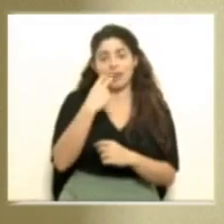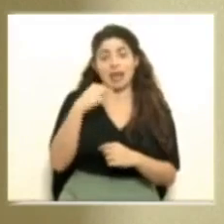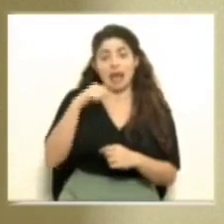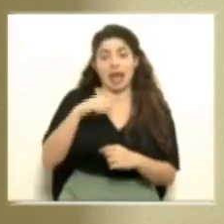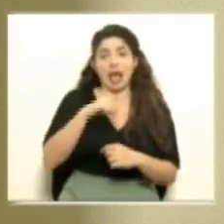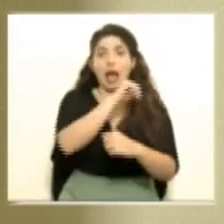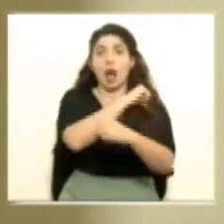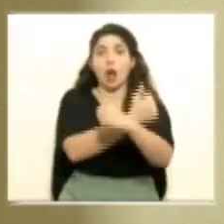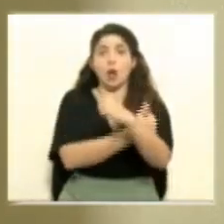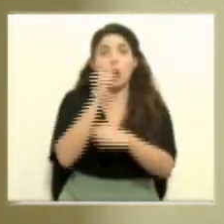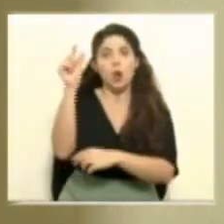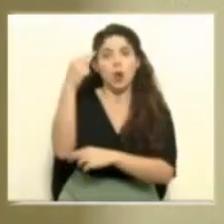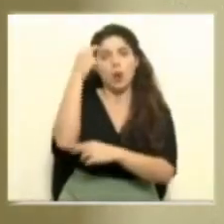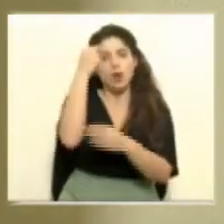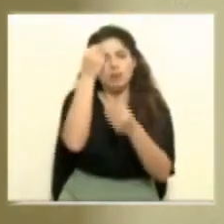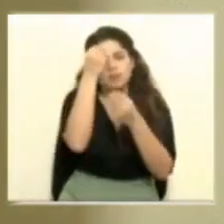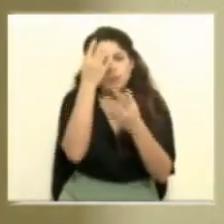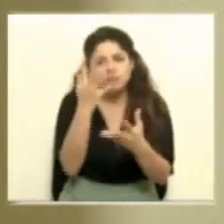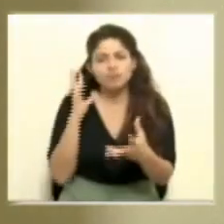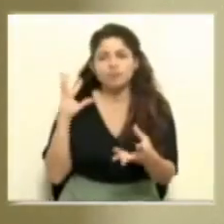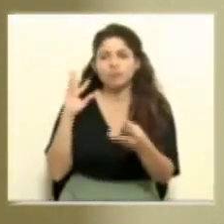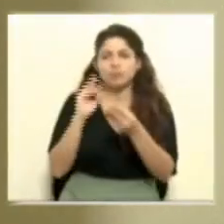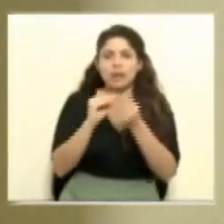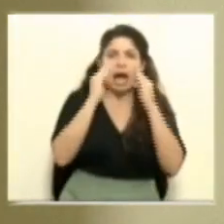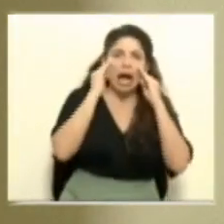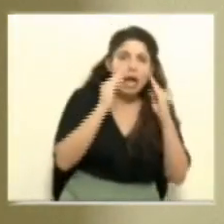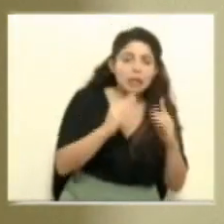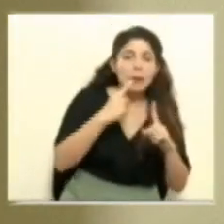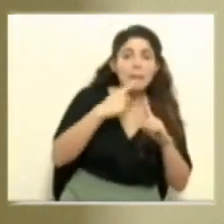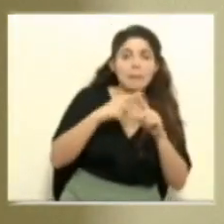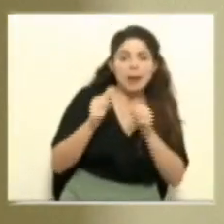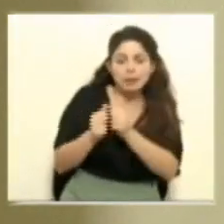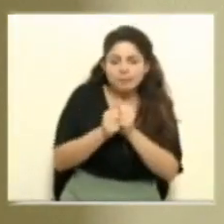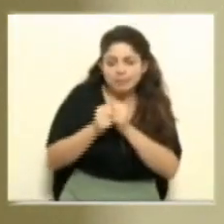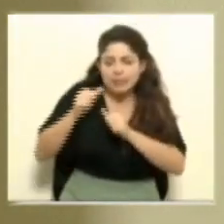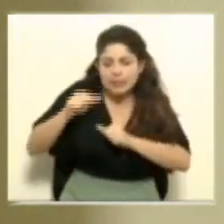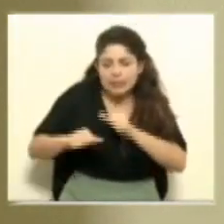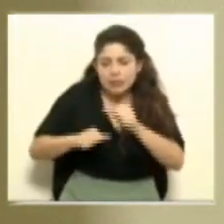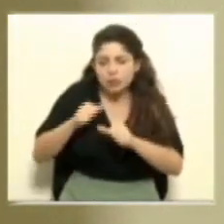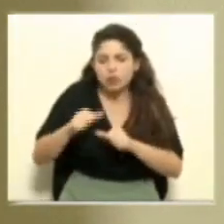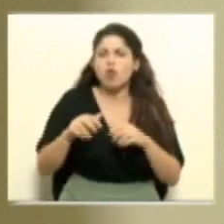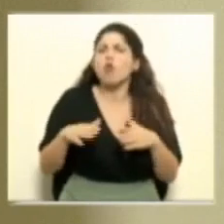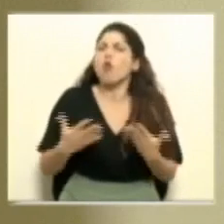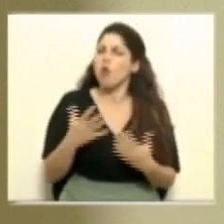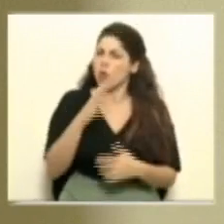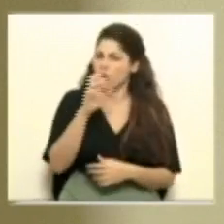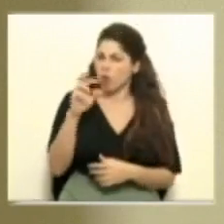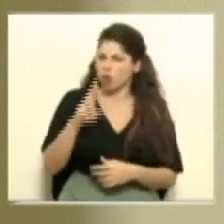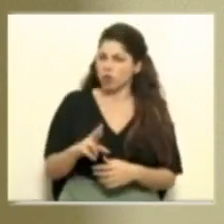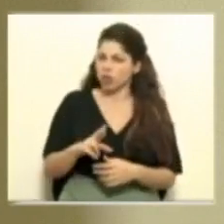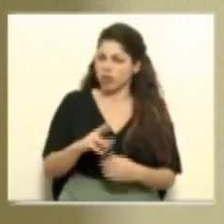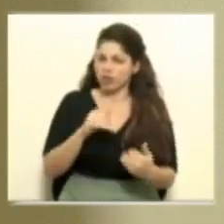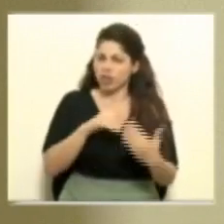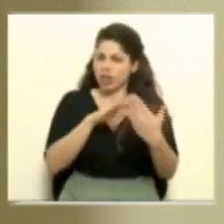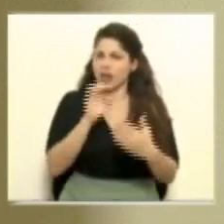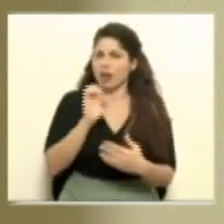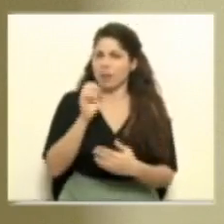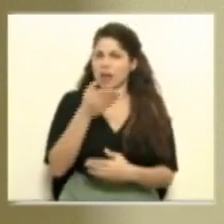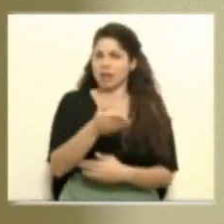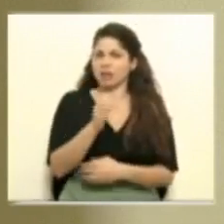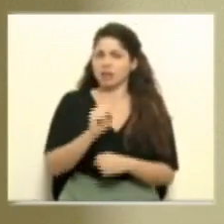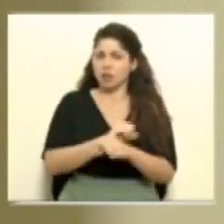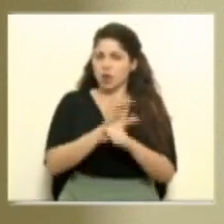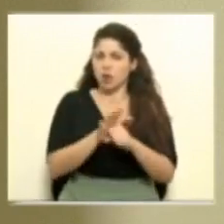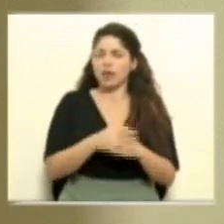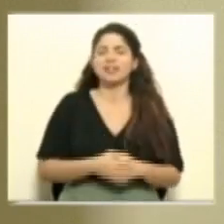las autoridades de gobierno nos darán el balance de la atención y esfuerzos conjuntos de cómo Costa Rica enfrenta la emergencia por el COVID-19.